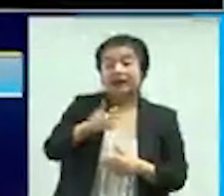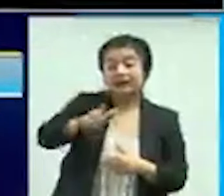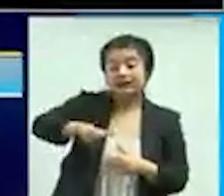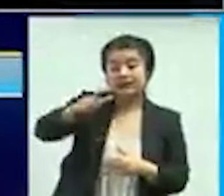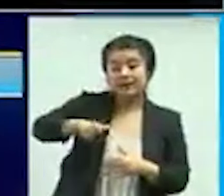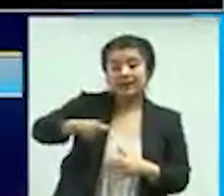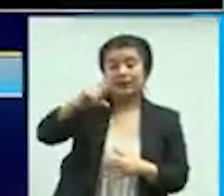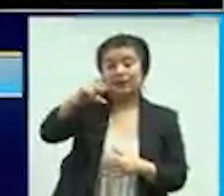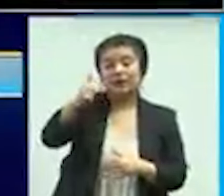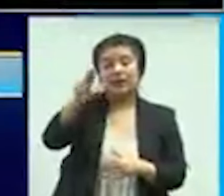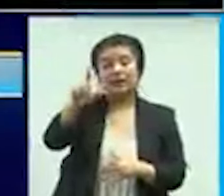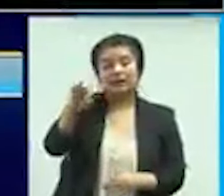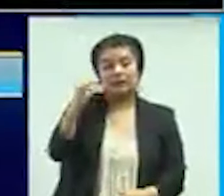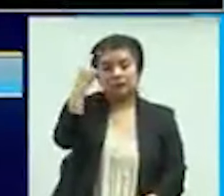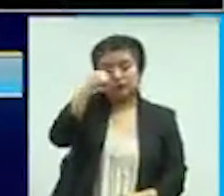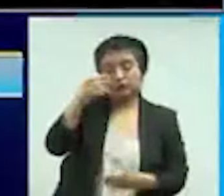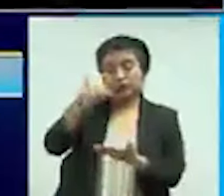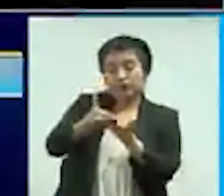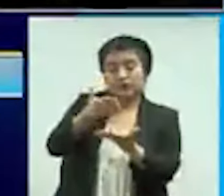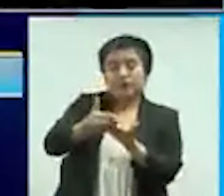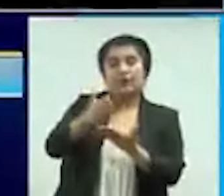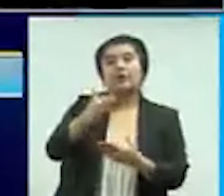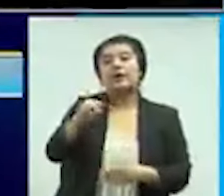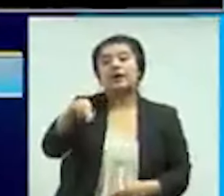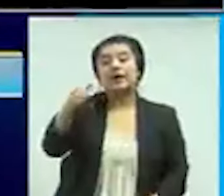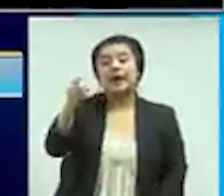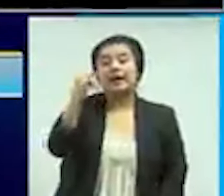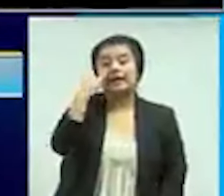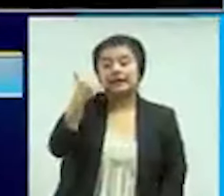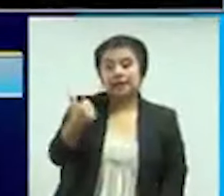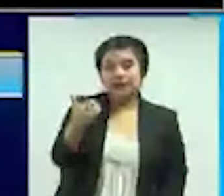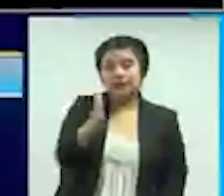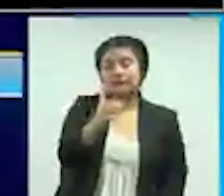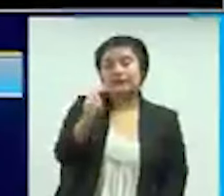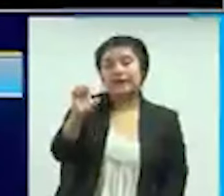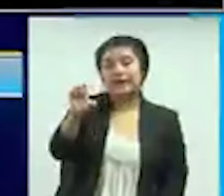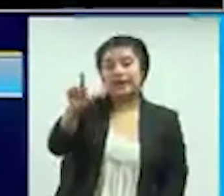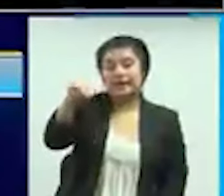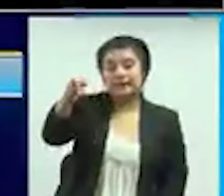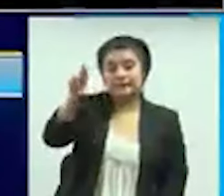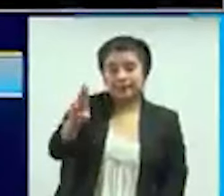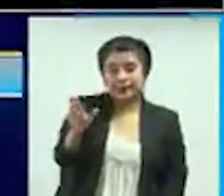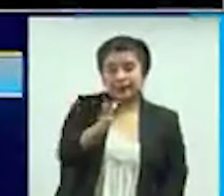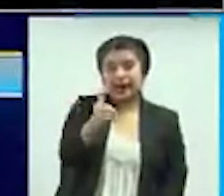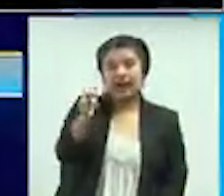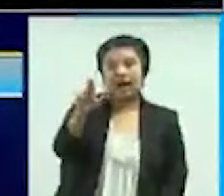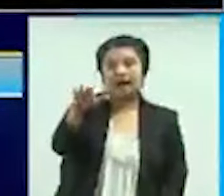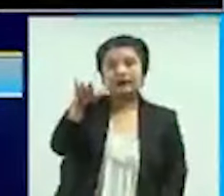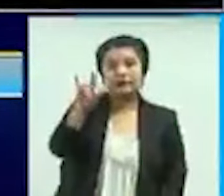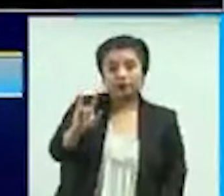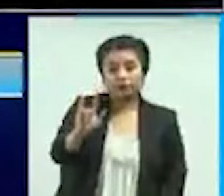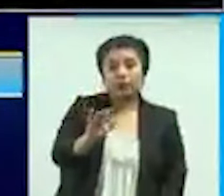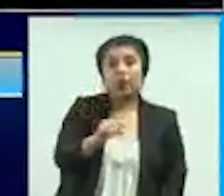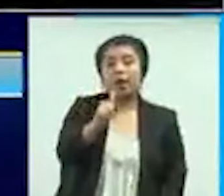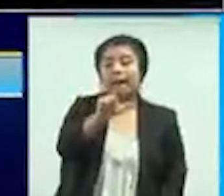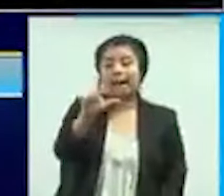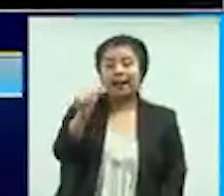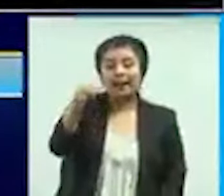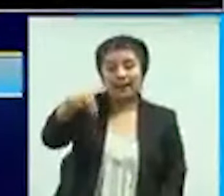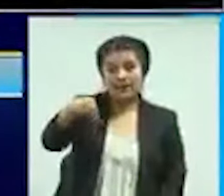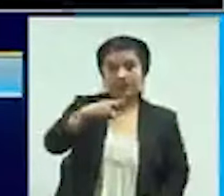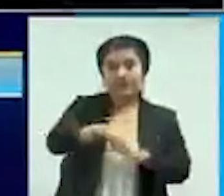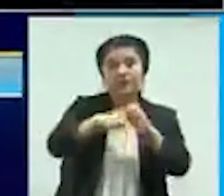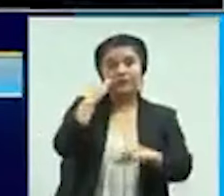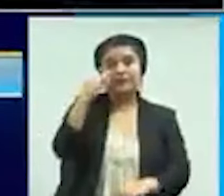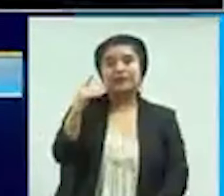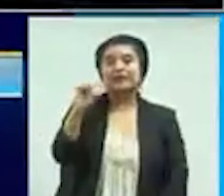diputados Nadia Lorena de León Torres, Elmer Josué Palencia Reyes, Álvaro Enrique Arzú Escobar, Alan Estuardo Rodríguez Reyes, Fidel Reyes Lee